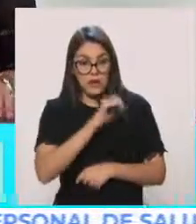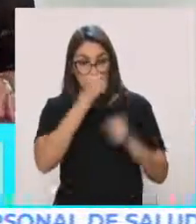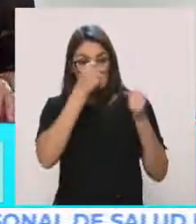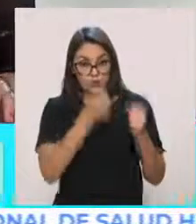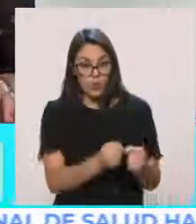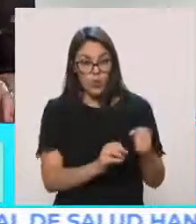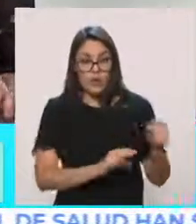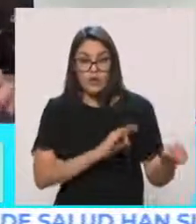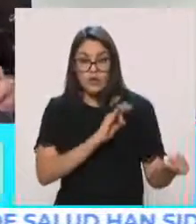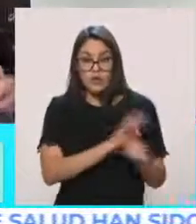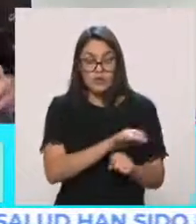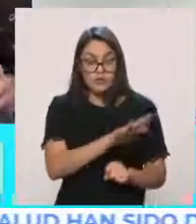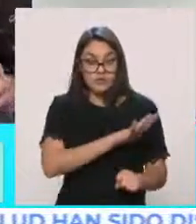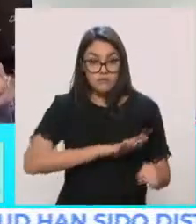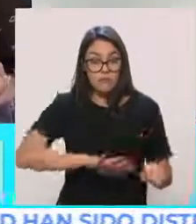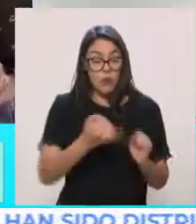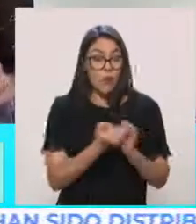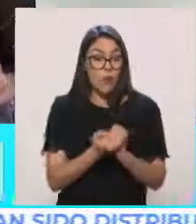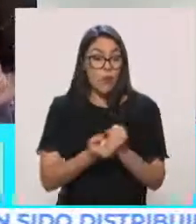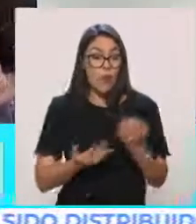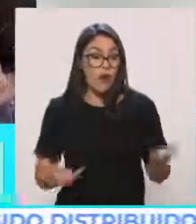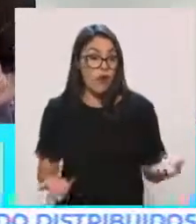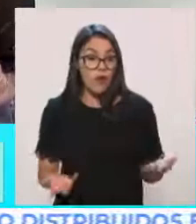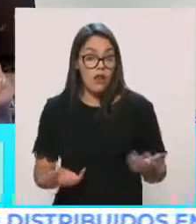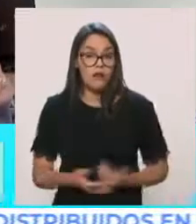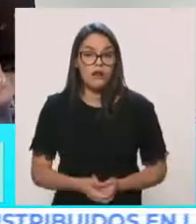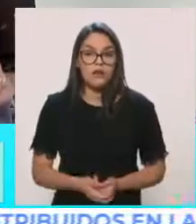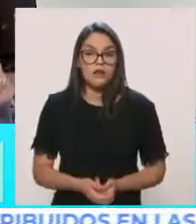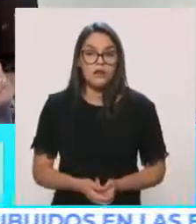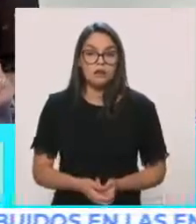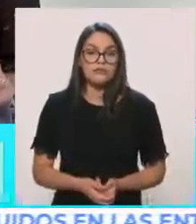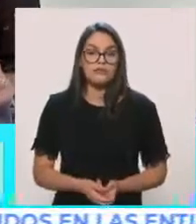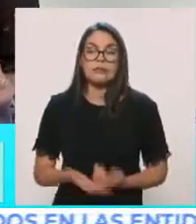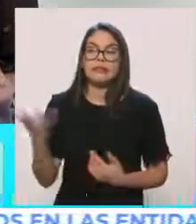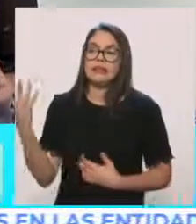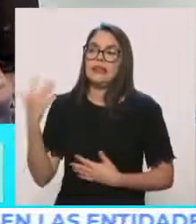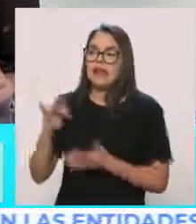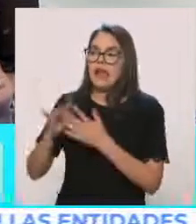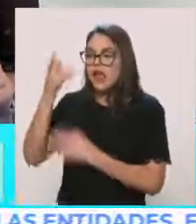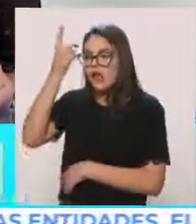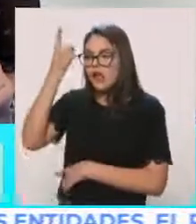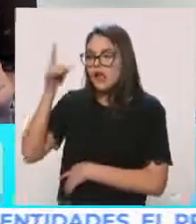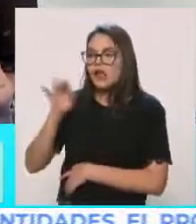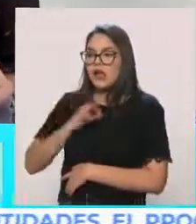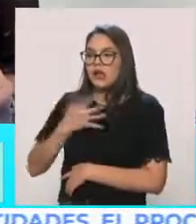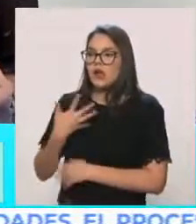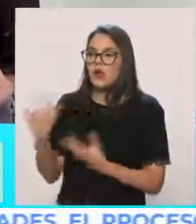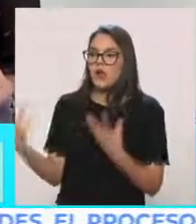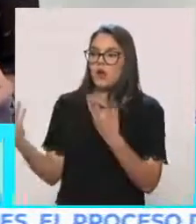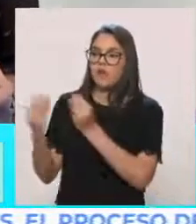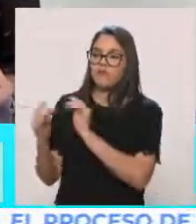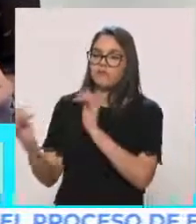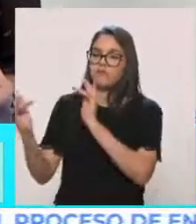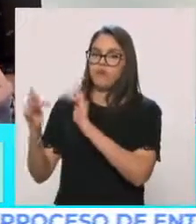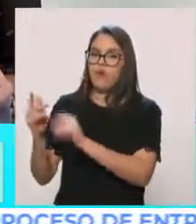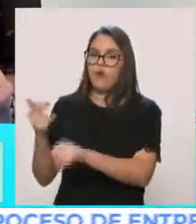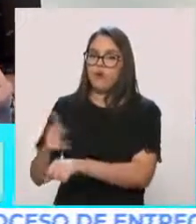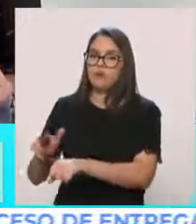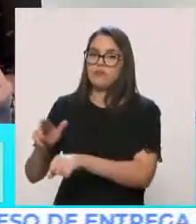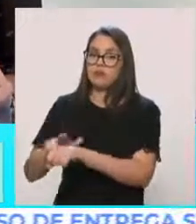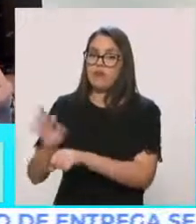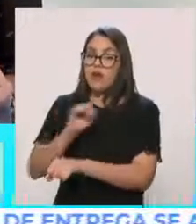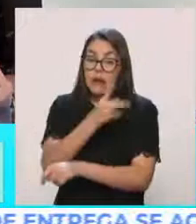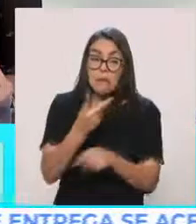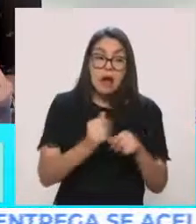este sector de la población? Mira, gracias a Dios tenemos aliados en la red de hospitales y obvio sí va a haber atención y va a